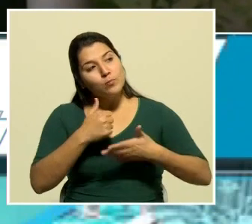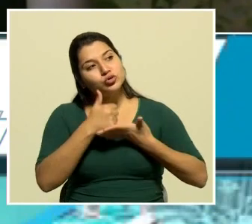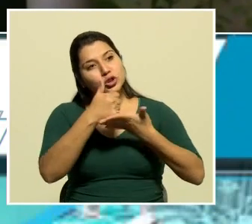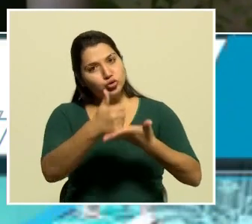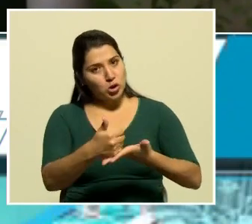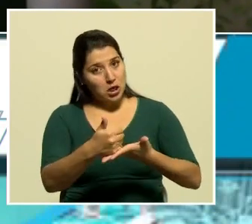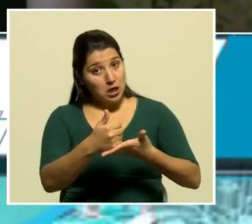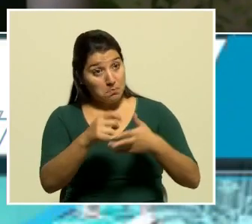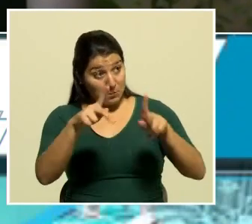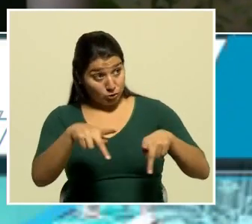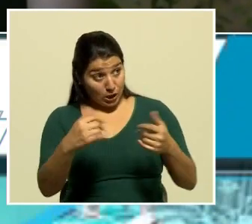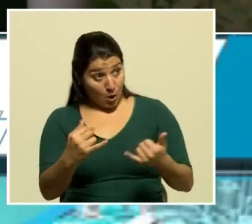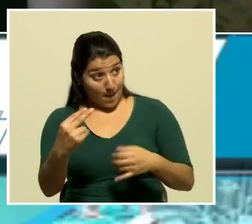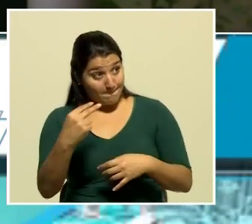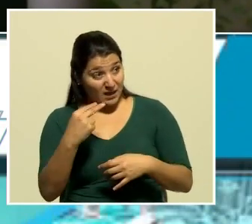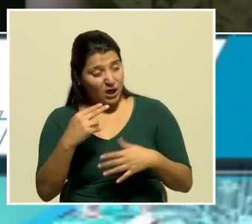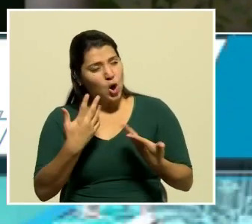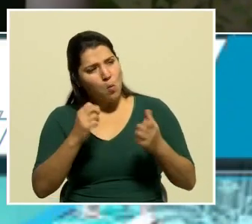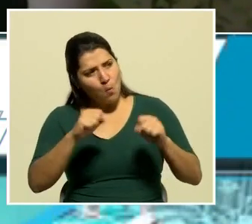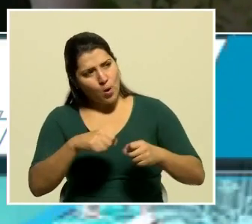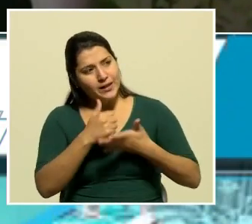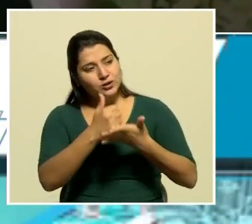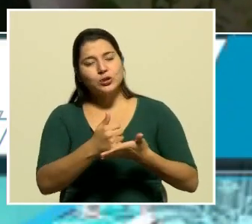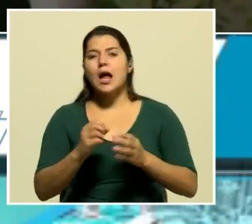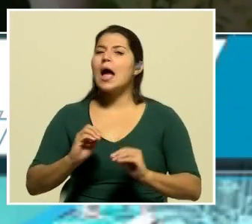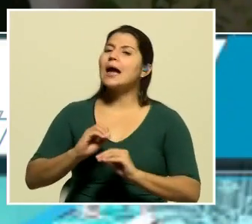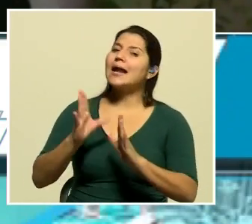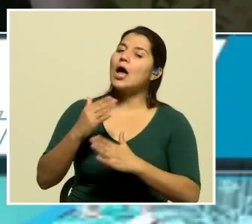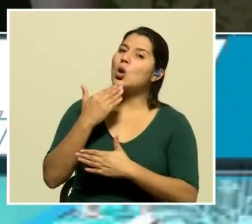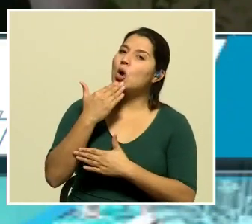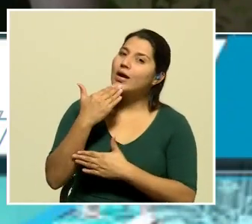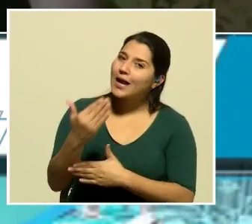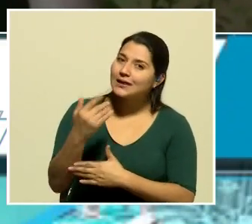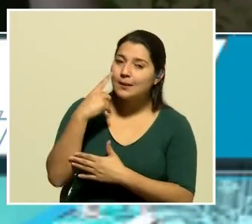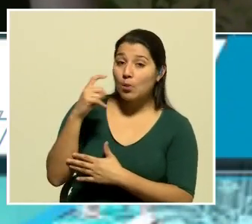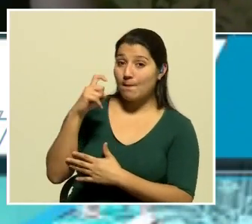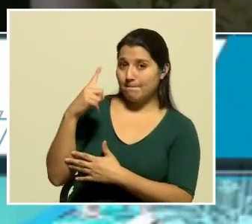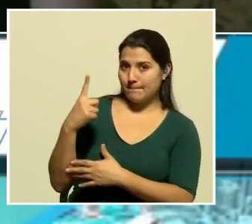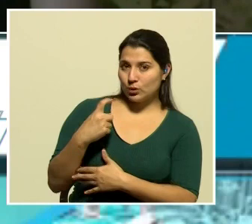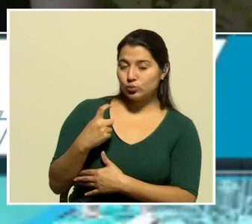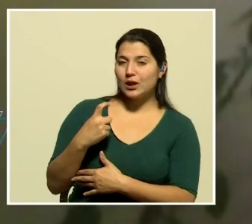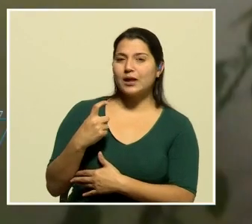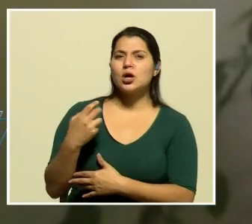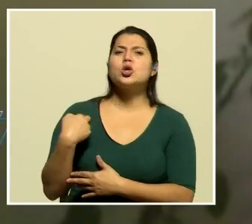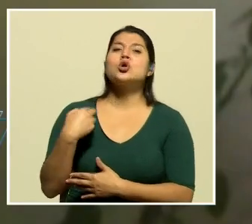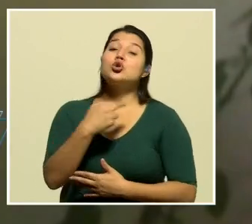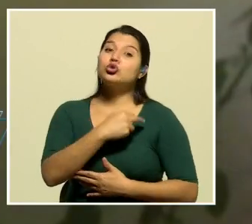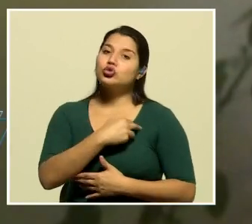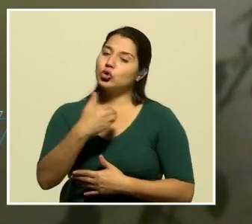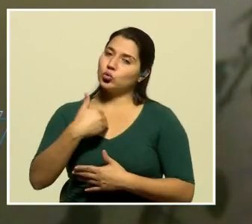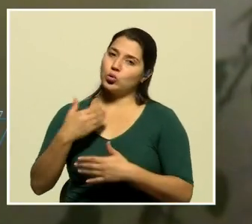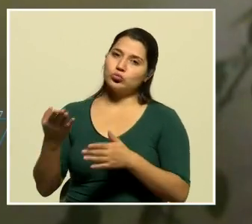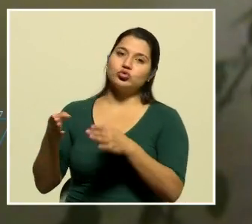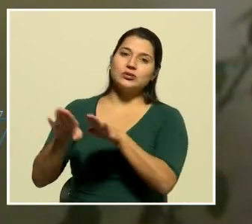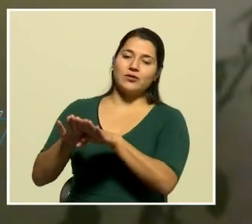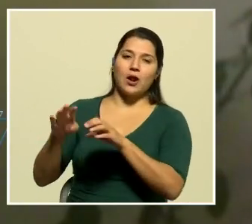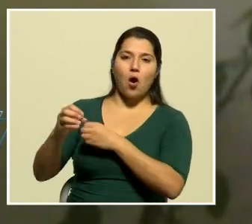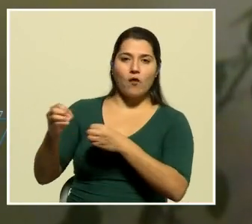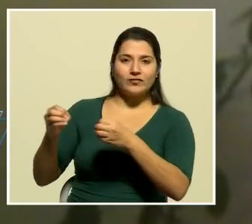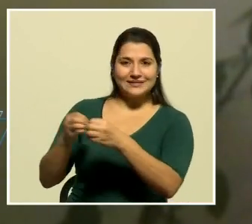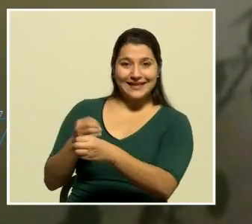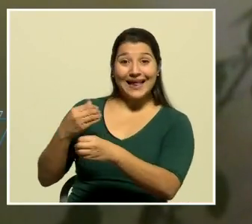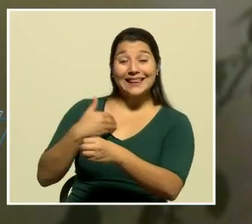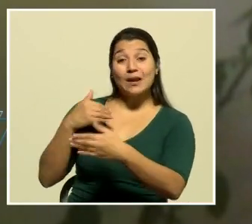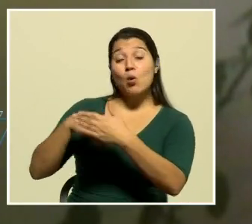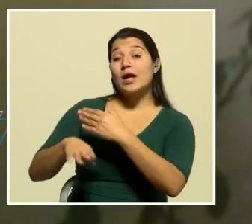personas que nos están viendo? Claro, muchas gracias por preguntar. Nosotros tuvimos que cerrar la oficina que teníamos